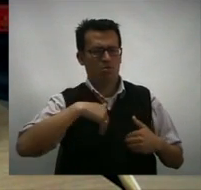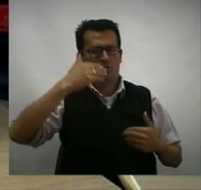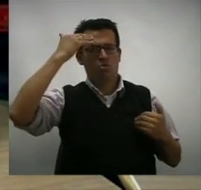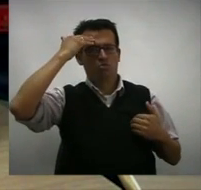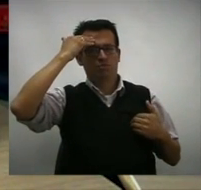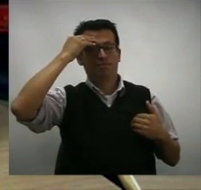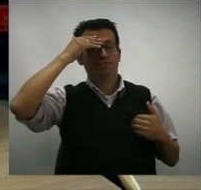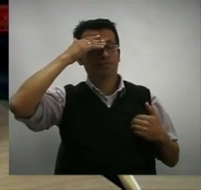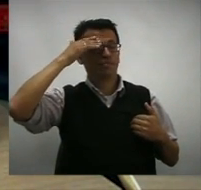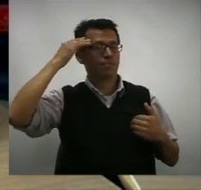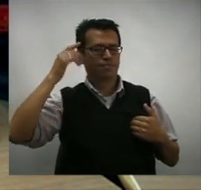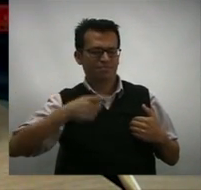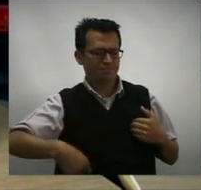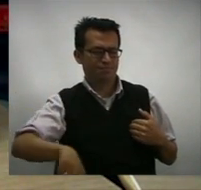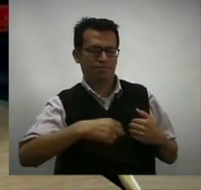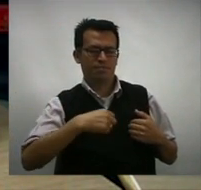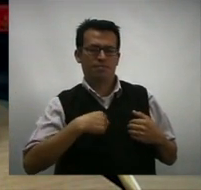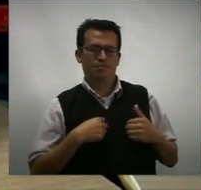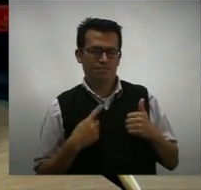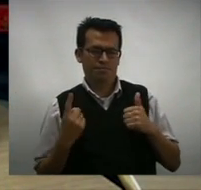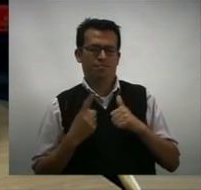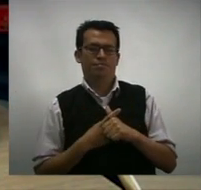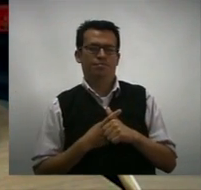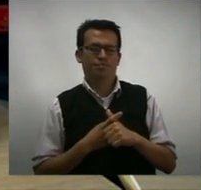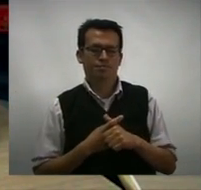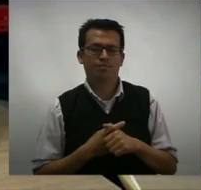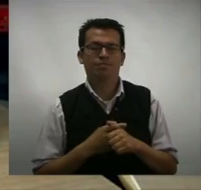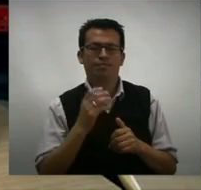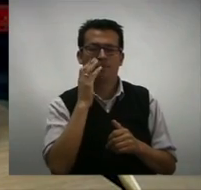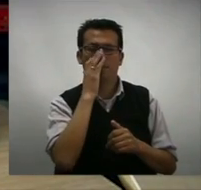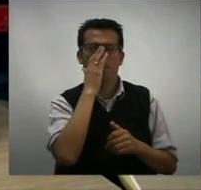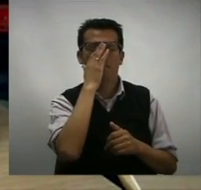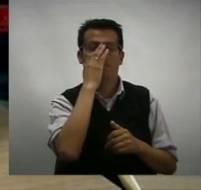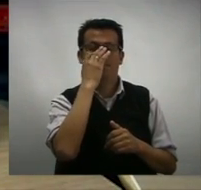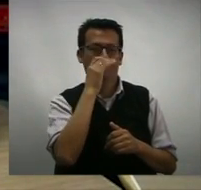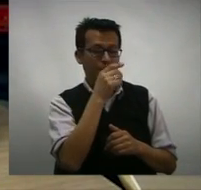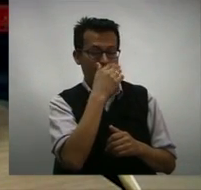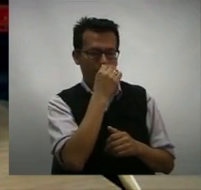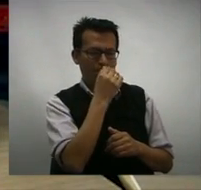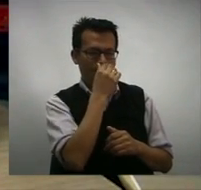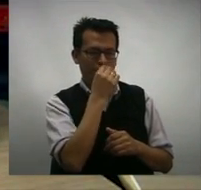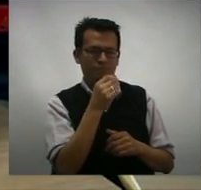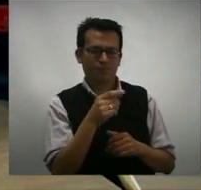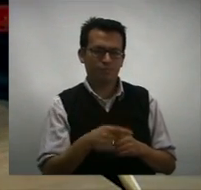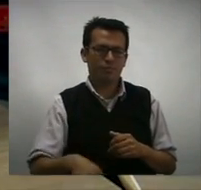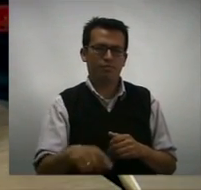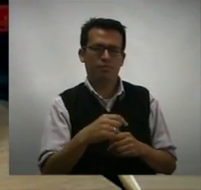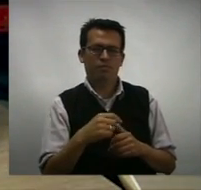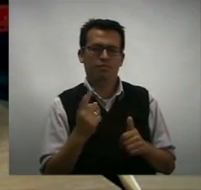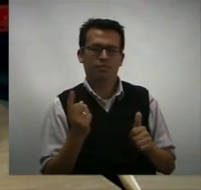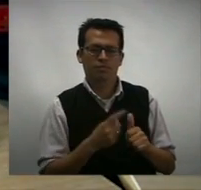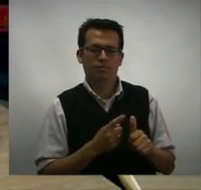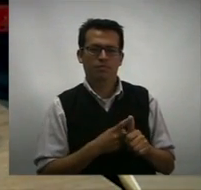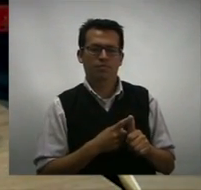que siempre tiene un punto de referencia, la exomologesis como ritual de reconocimiento de sí mismo, en calidad de pecado y penitente, marcan